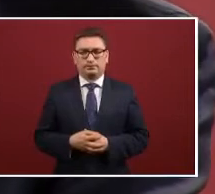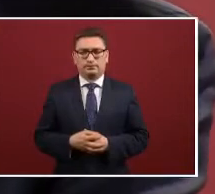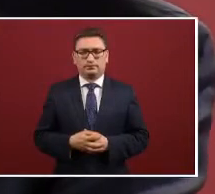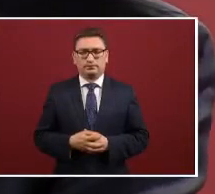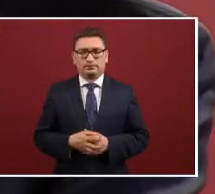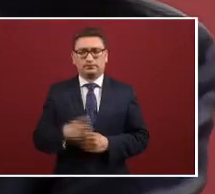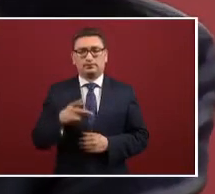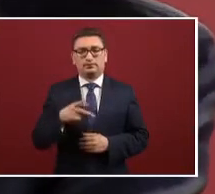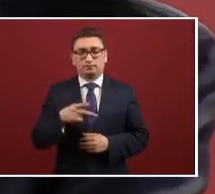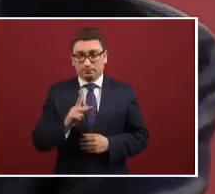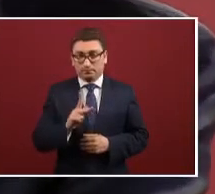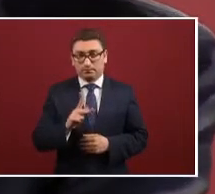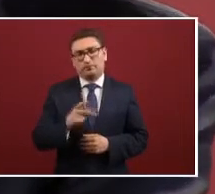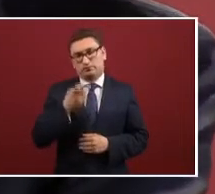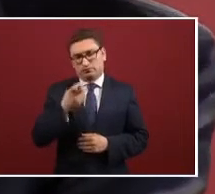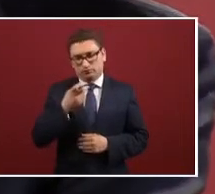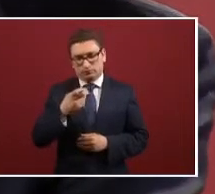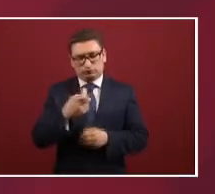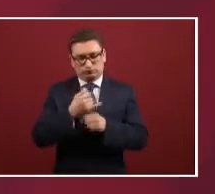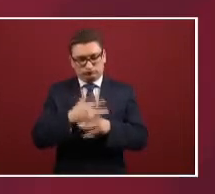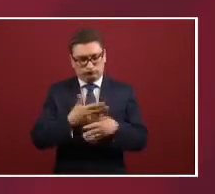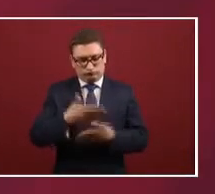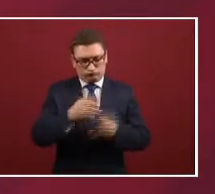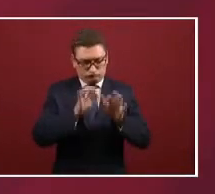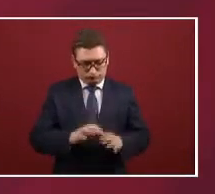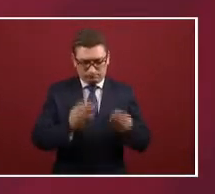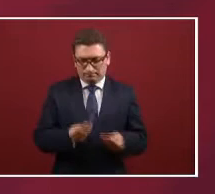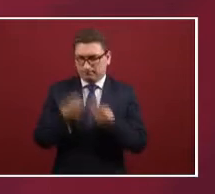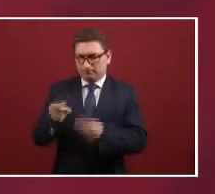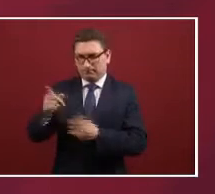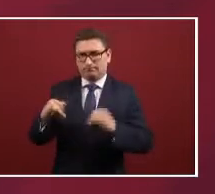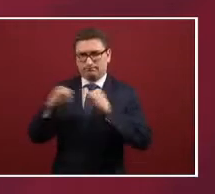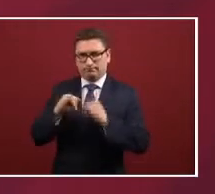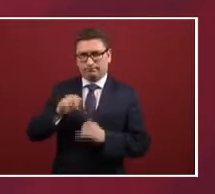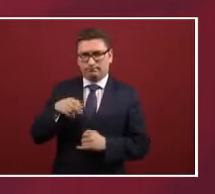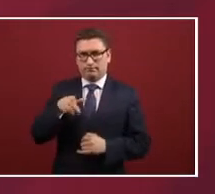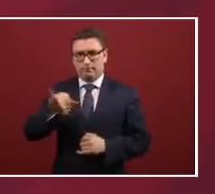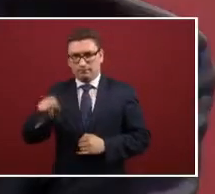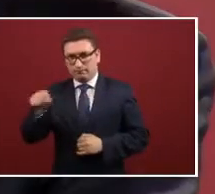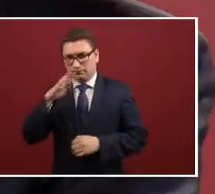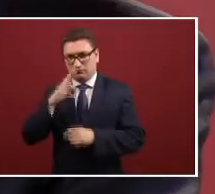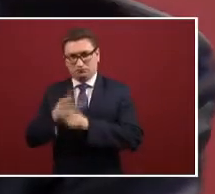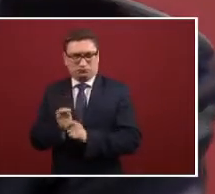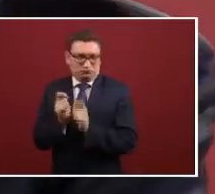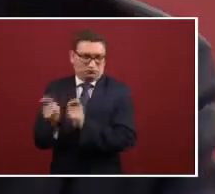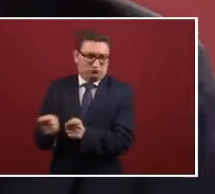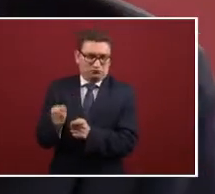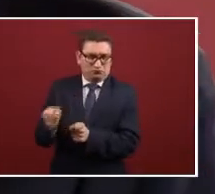y transparencia la institución encargada de